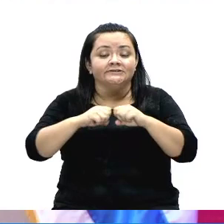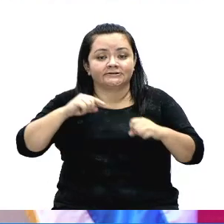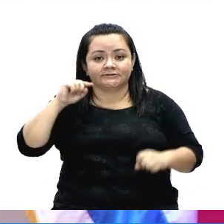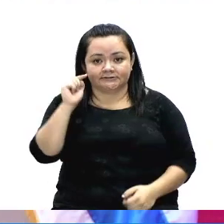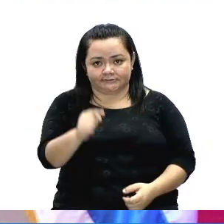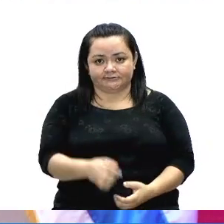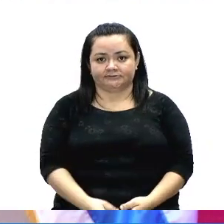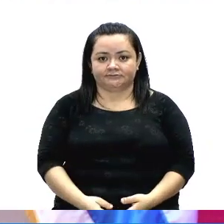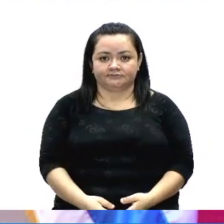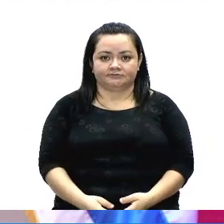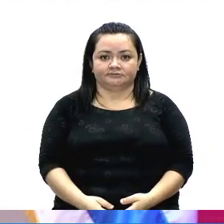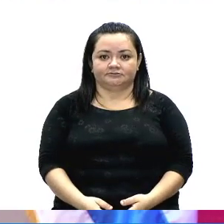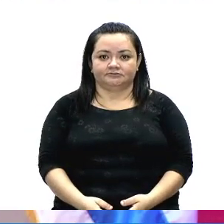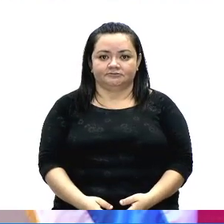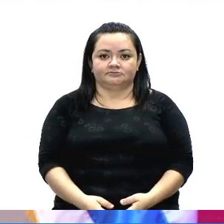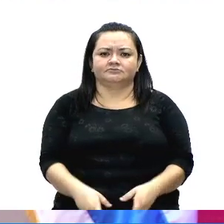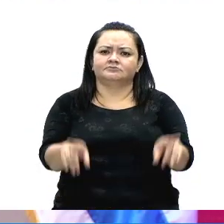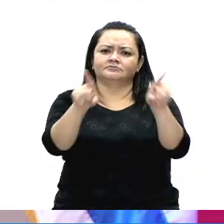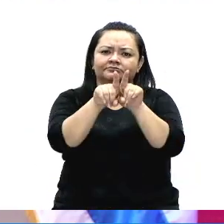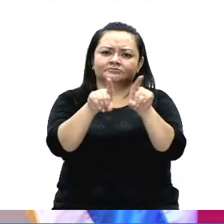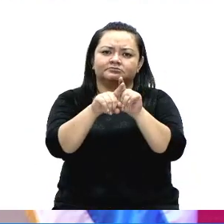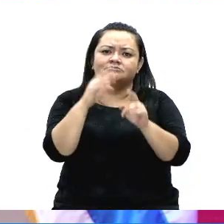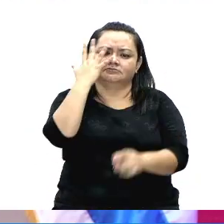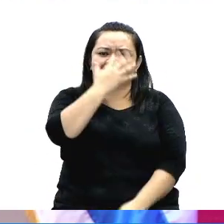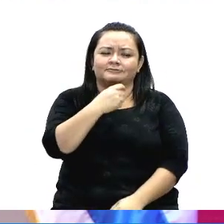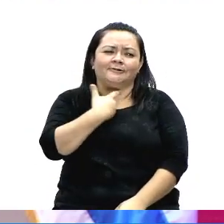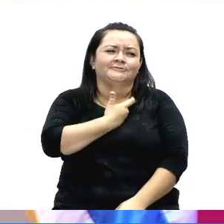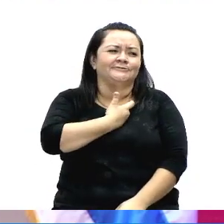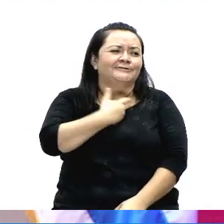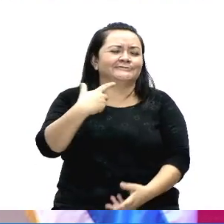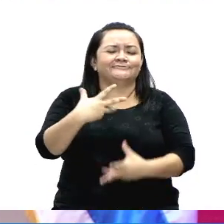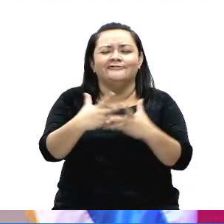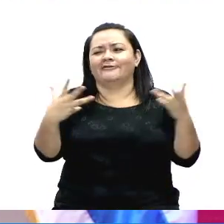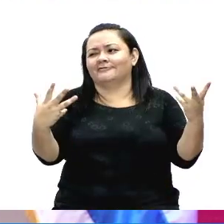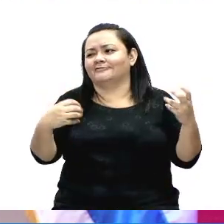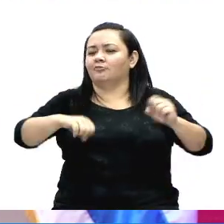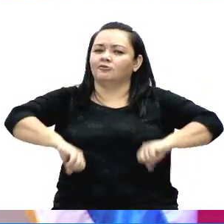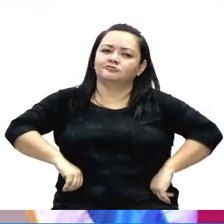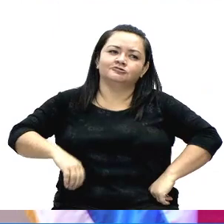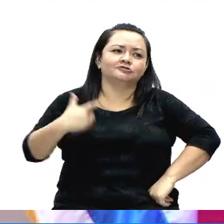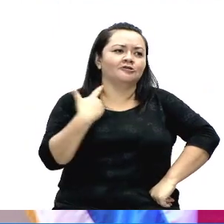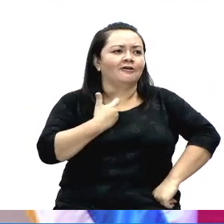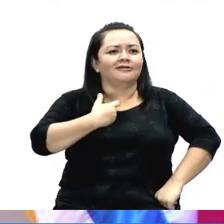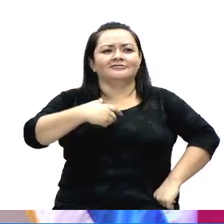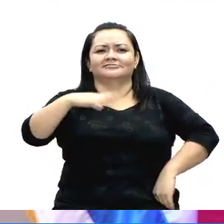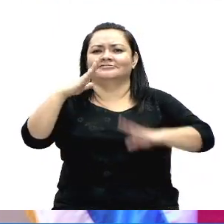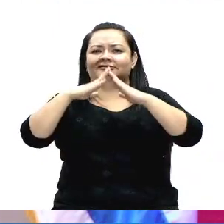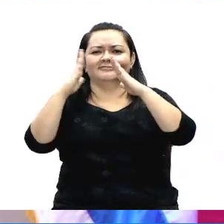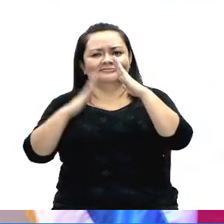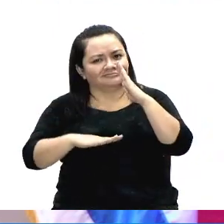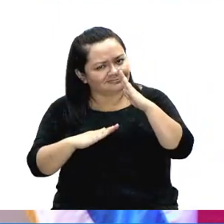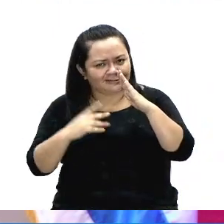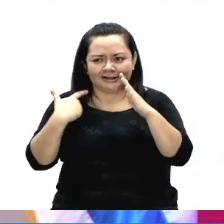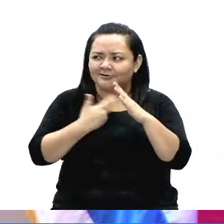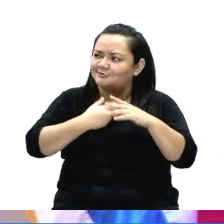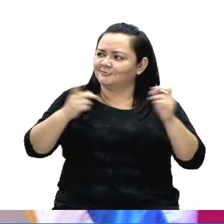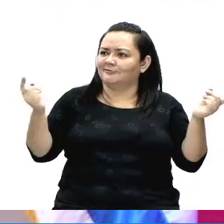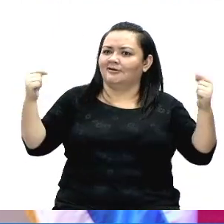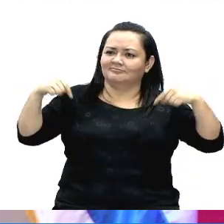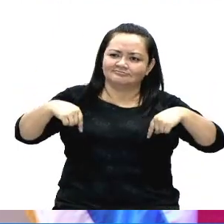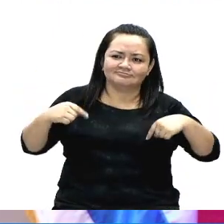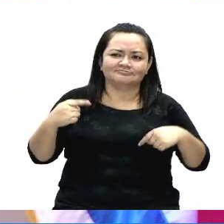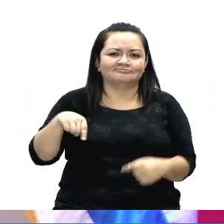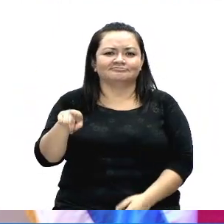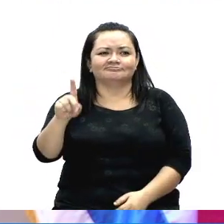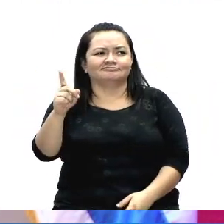ti hermanito lindo nos quejamos tanto de que estuvimos encerrados de que estuvimos aquí de que